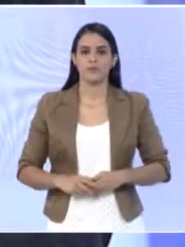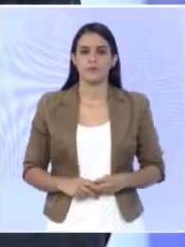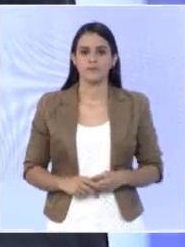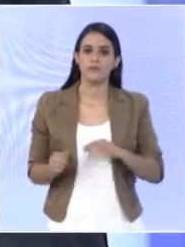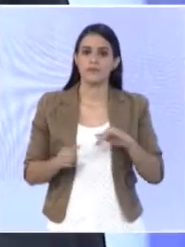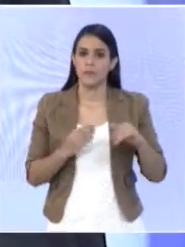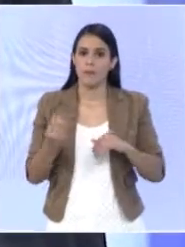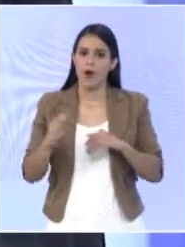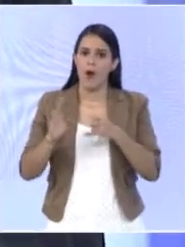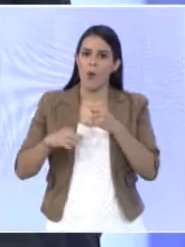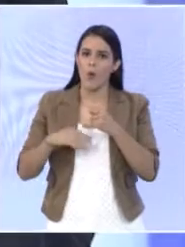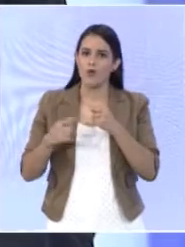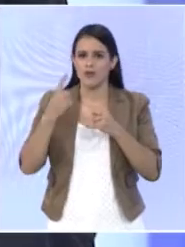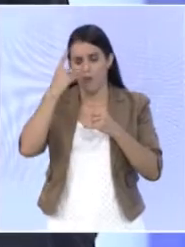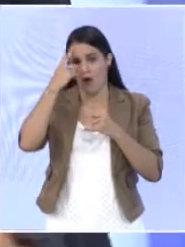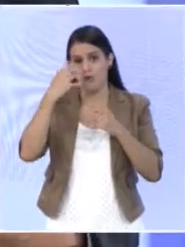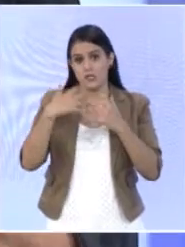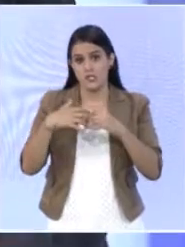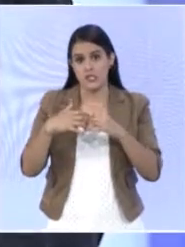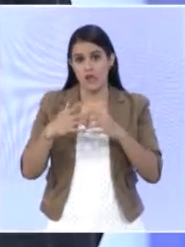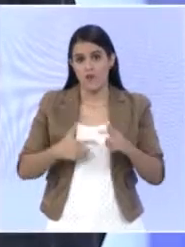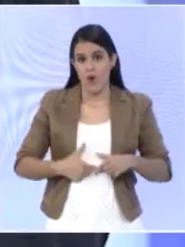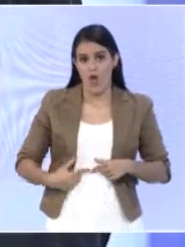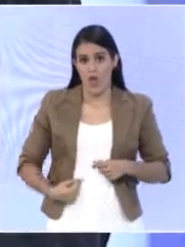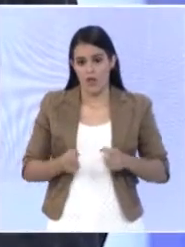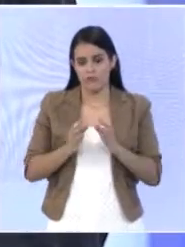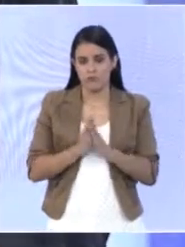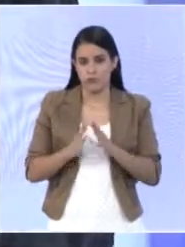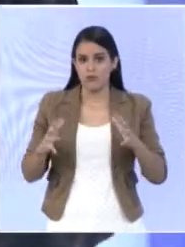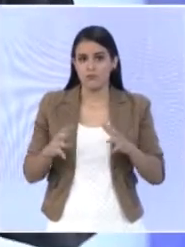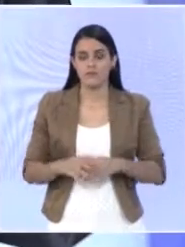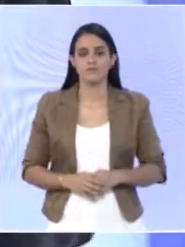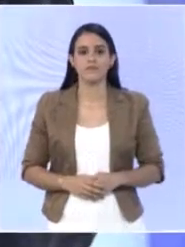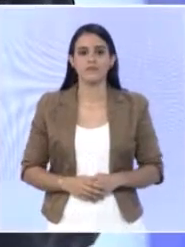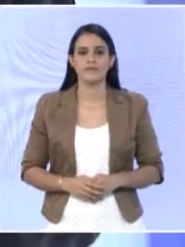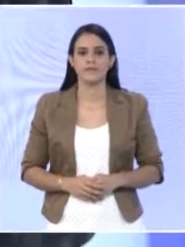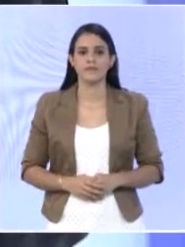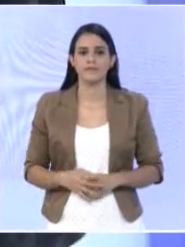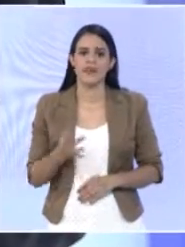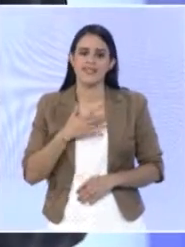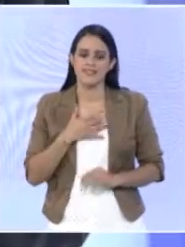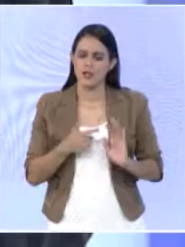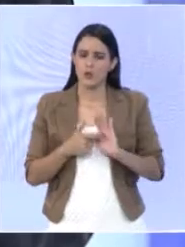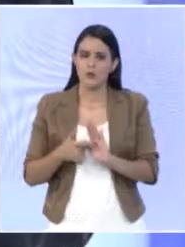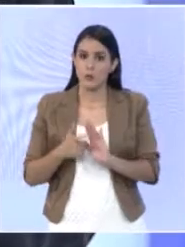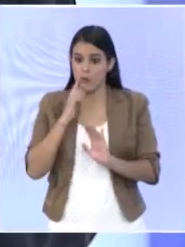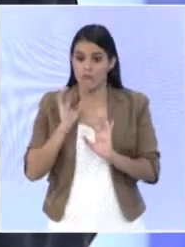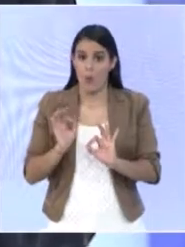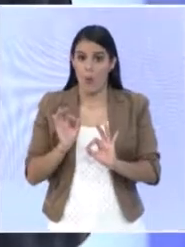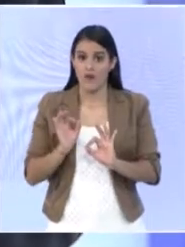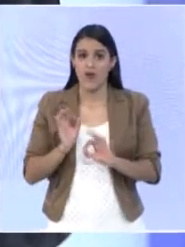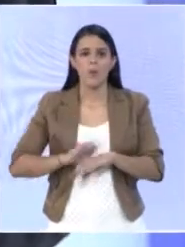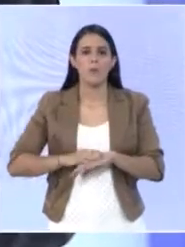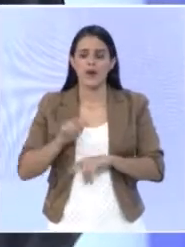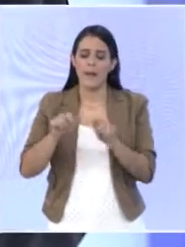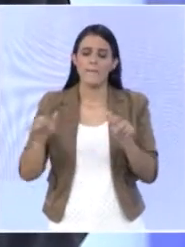posteriormente por supuesto vamos a tener la inflamación de hígado y bazo entonces esos síntomas son muy importantes porque las personas